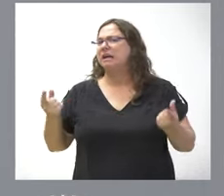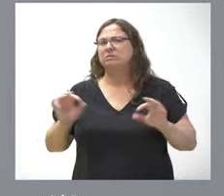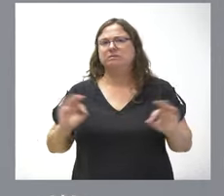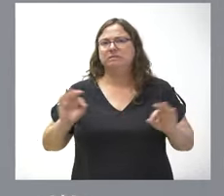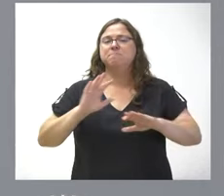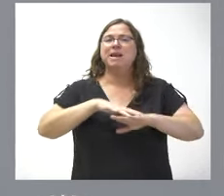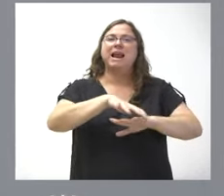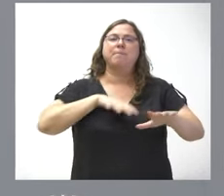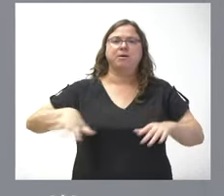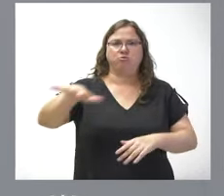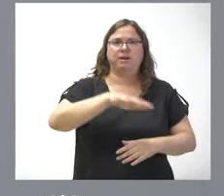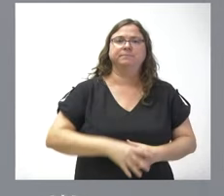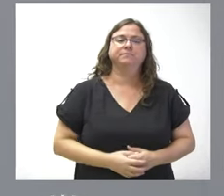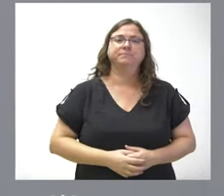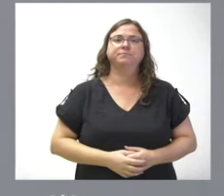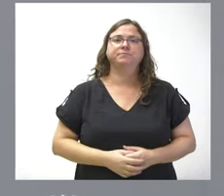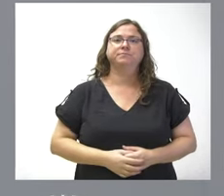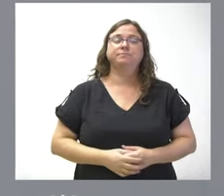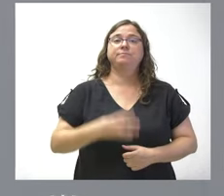del área